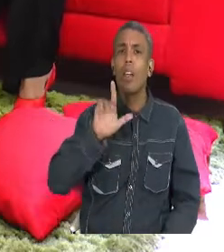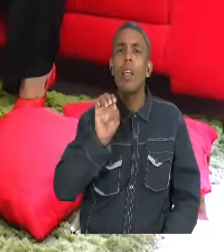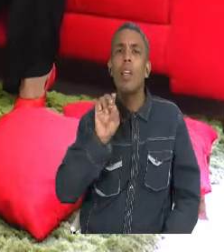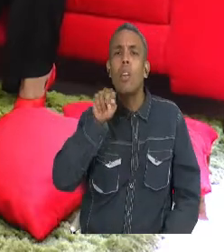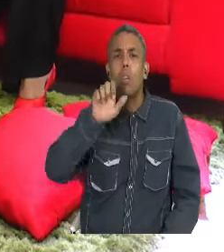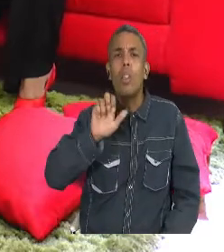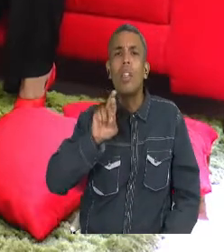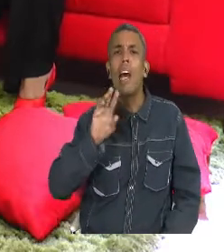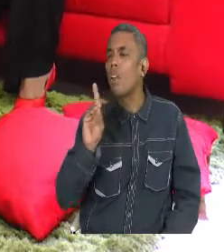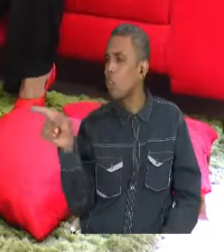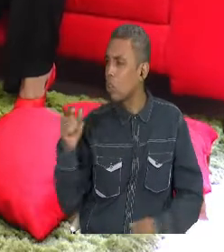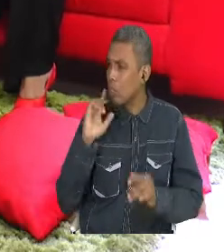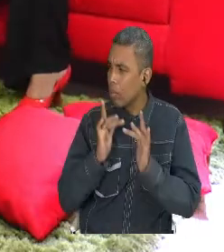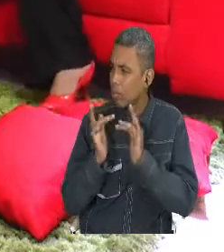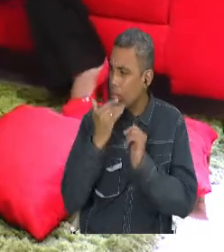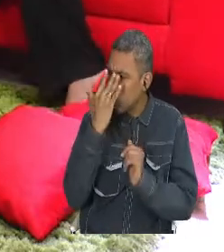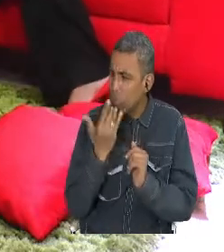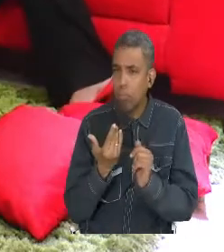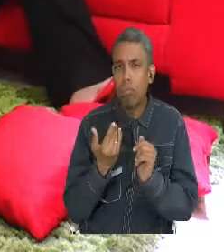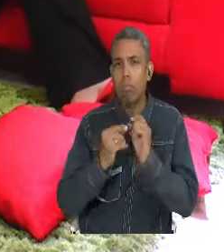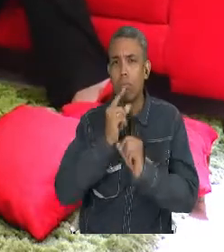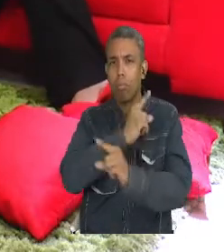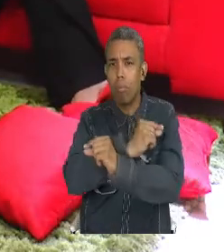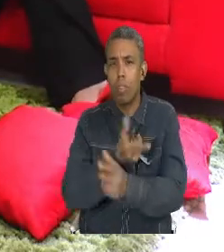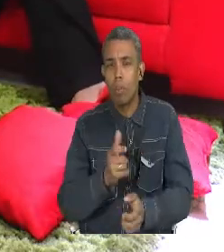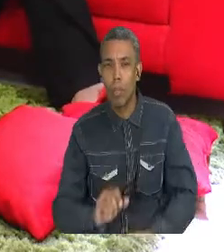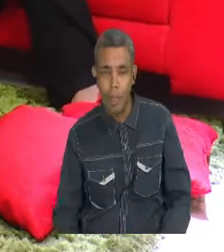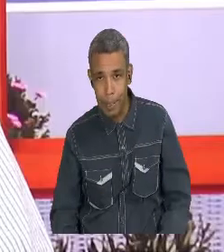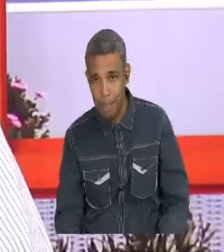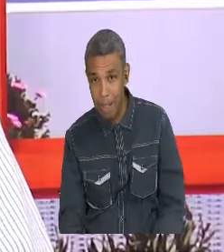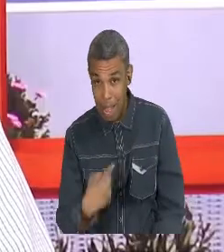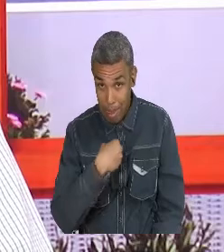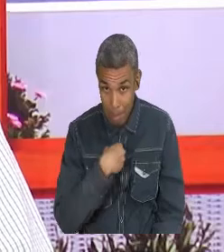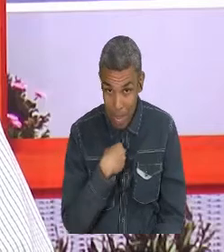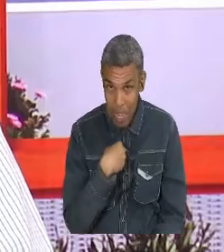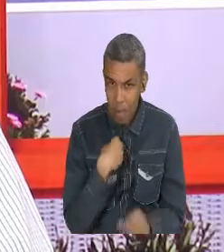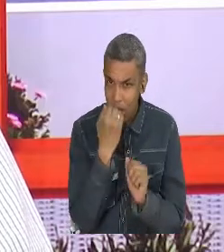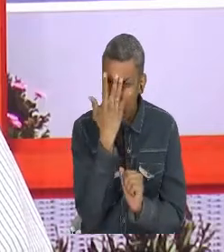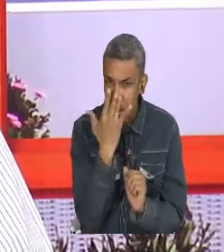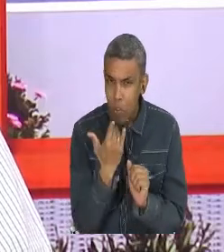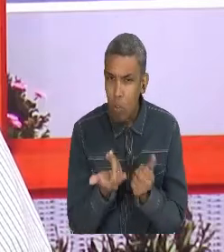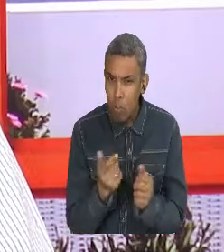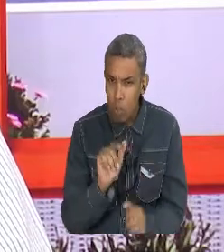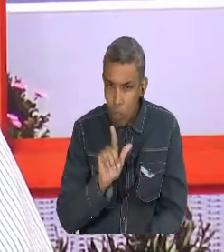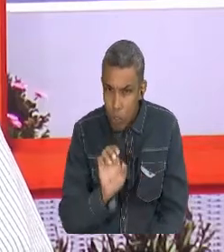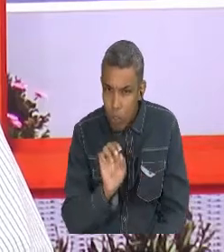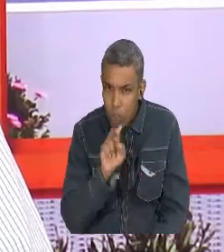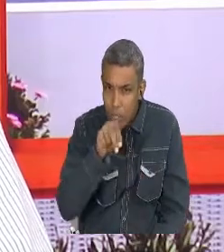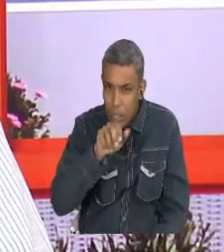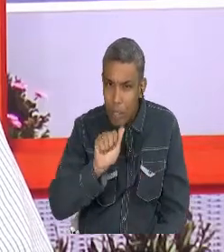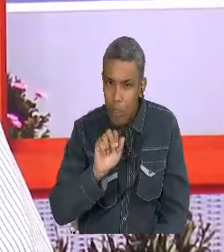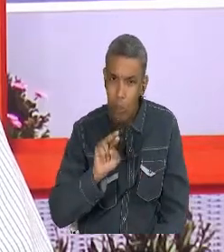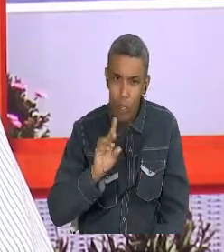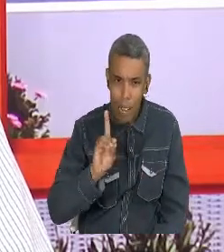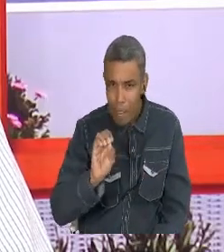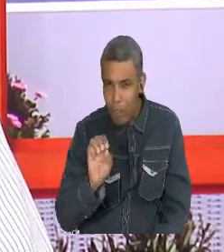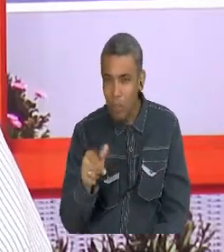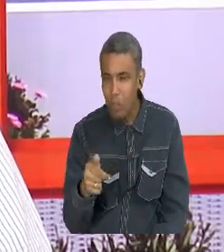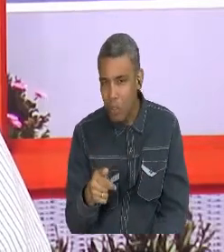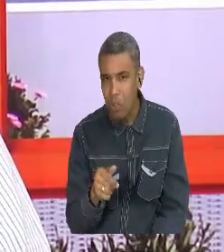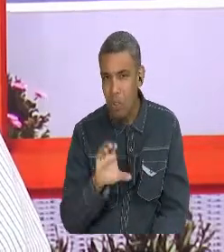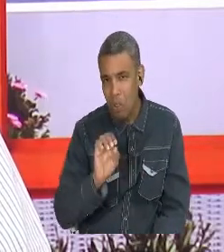redes sociales? A mí me encuentran en Facebook como Leonardo Ramos Comediante, en Twitter e